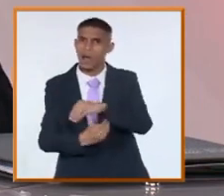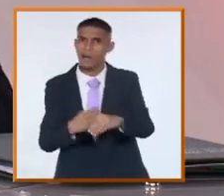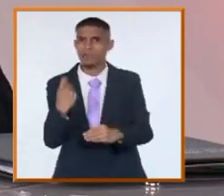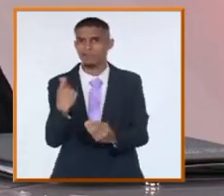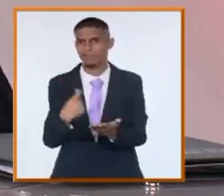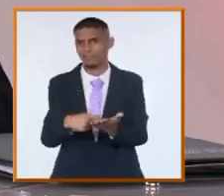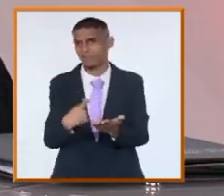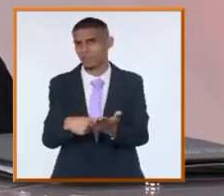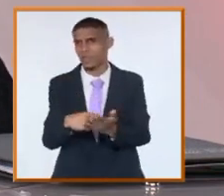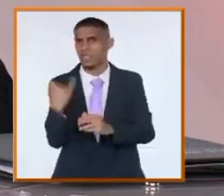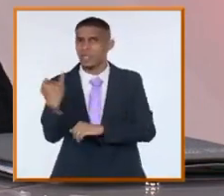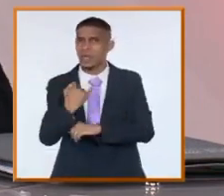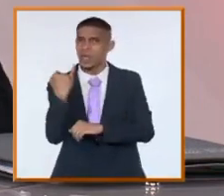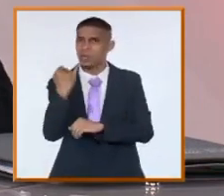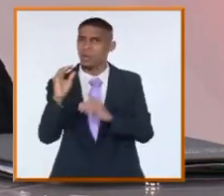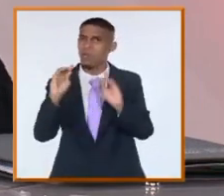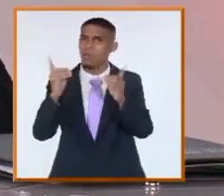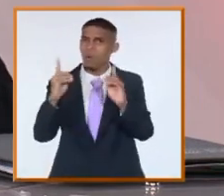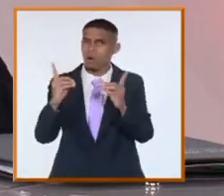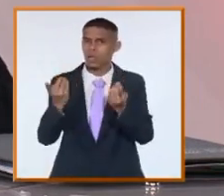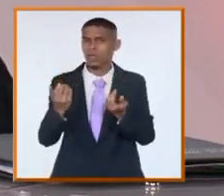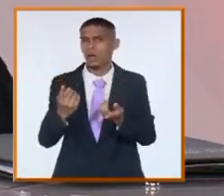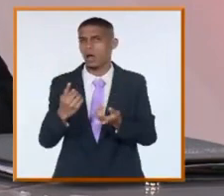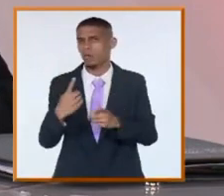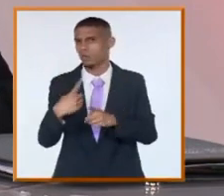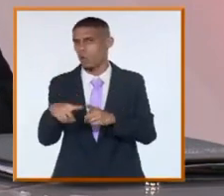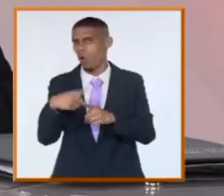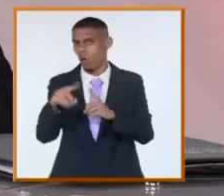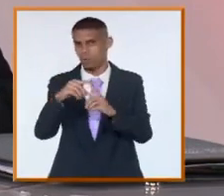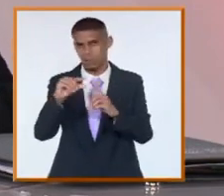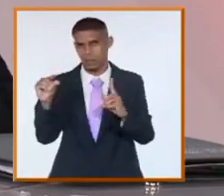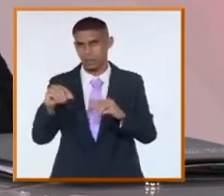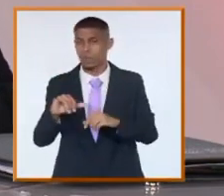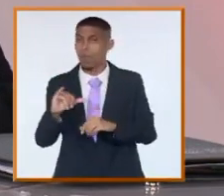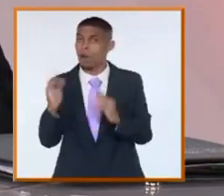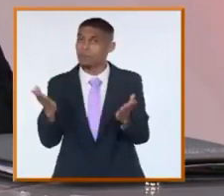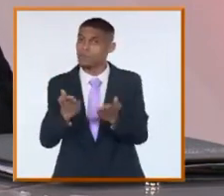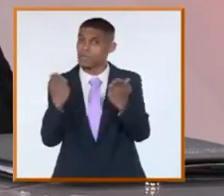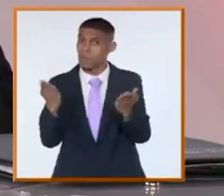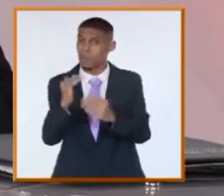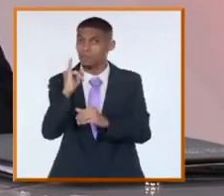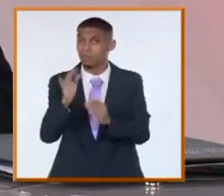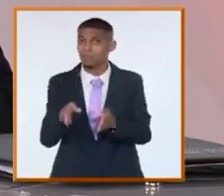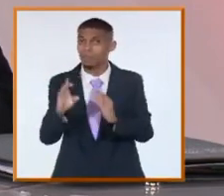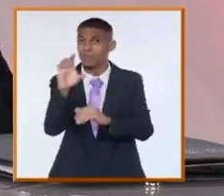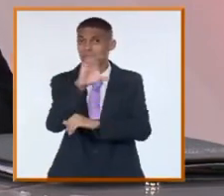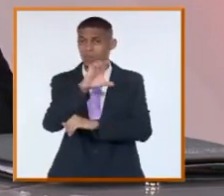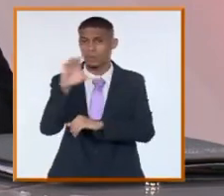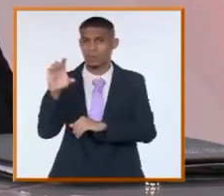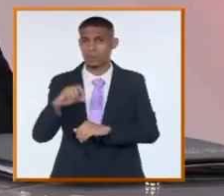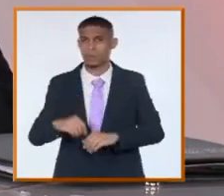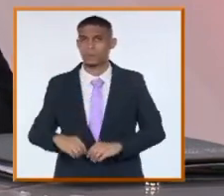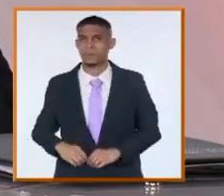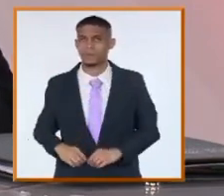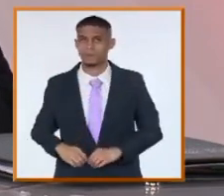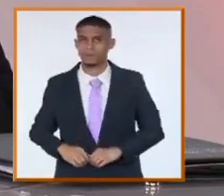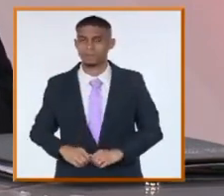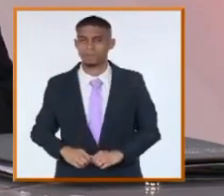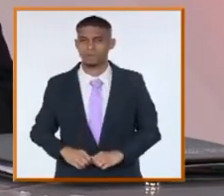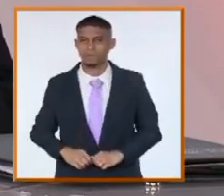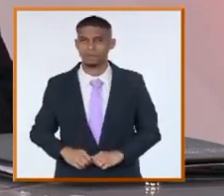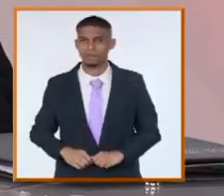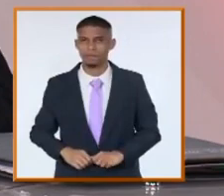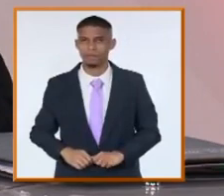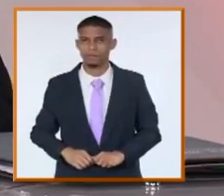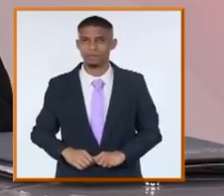internacional en la arquitectura política internacional y en el desarrollo de las instituciones de gobernanza global como Naciones